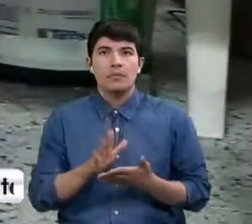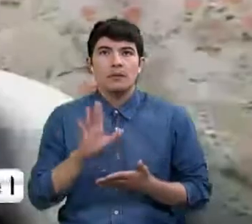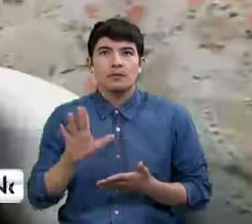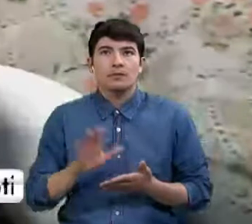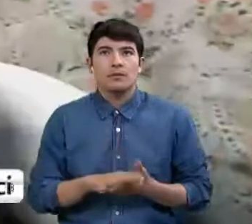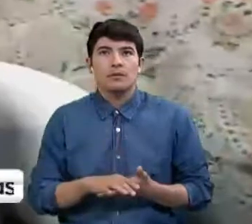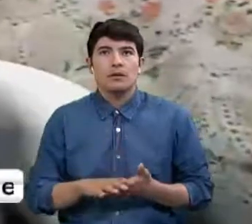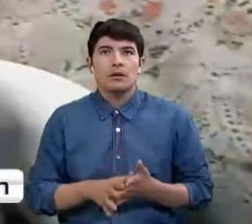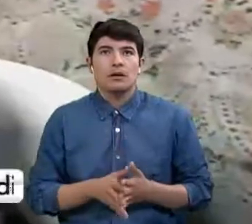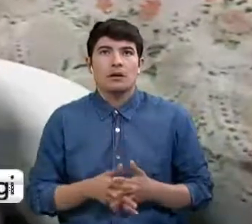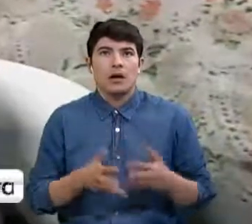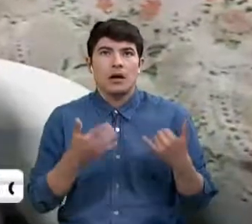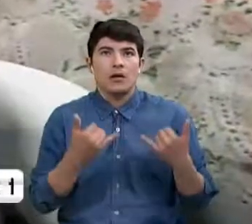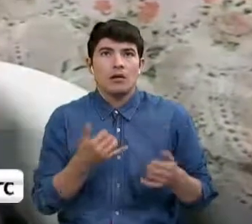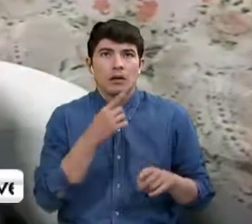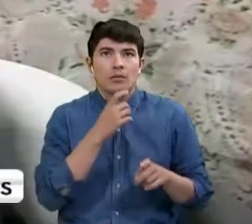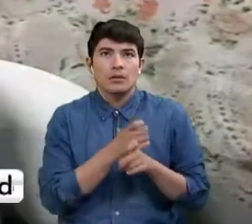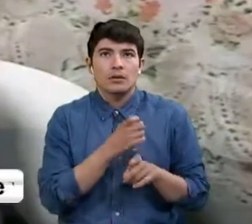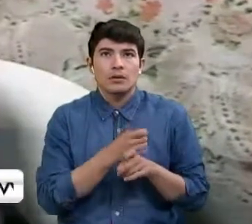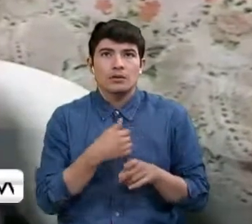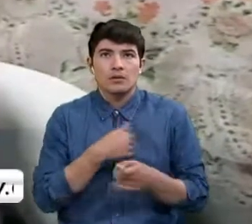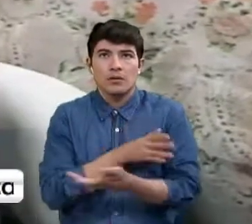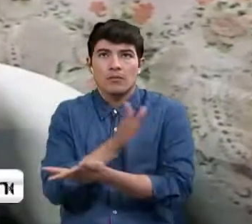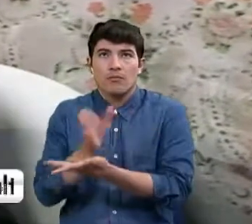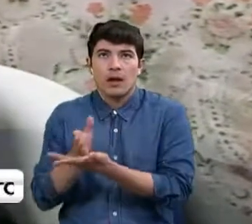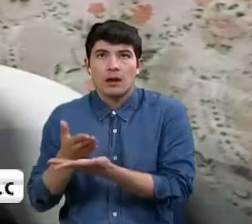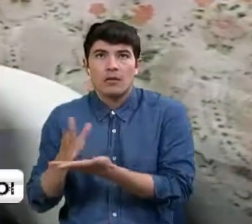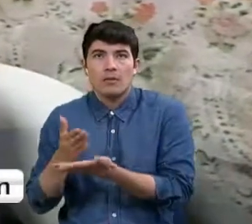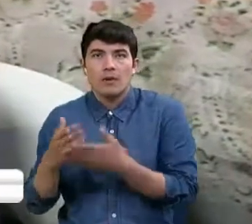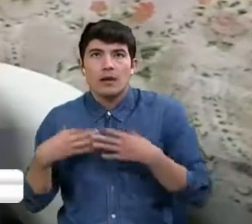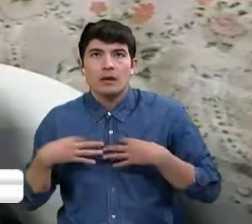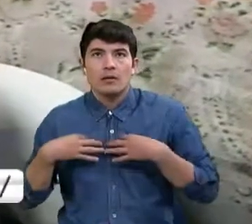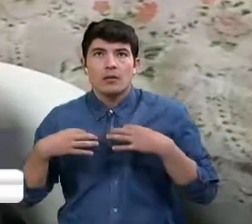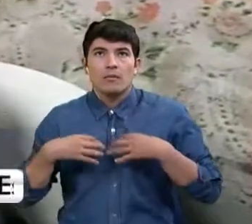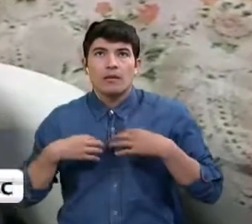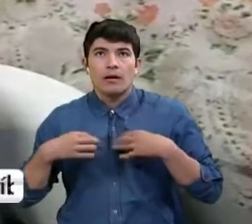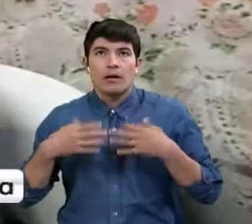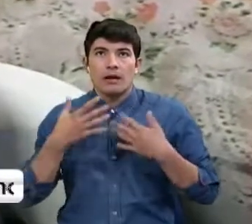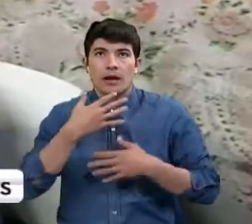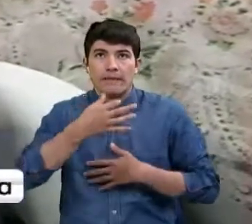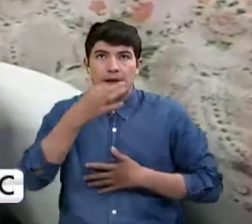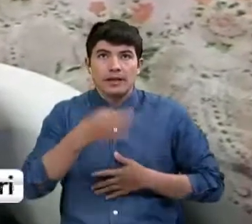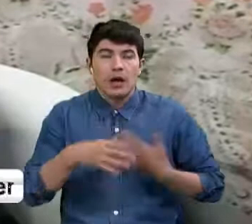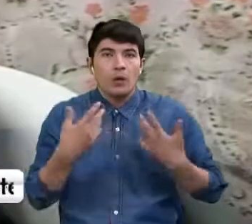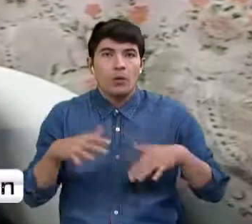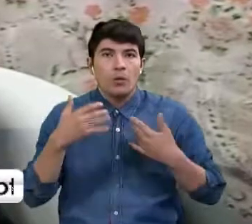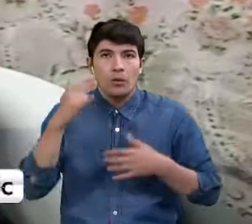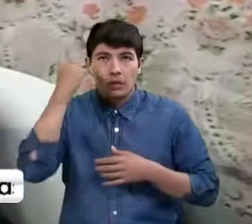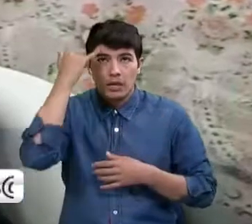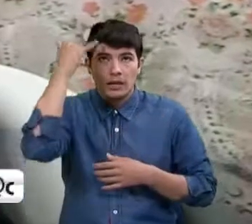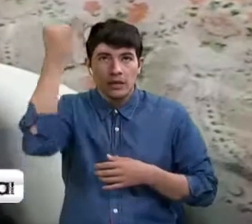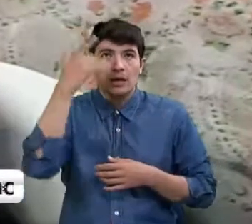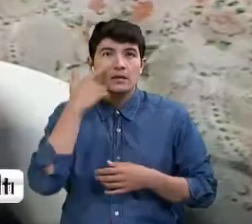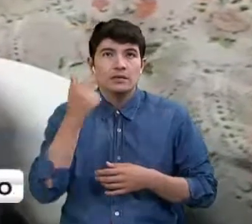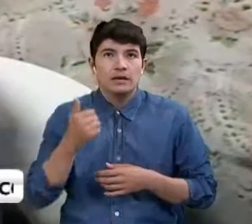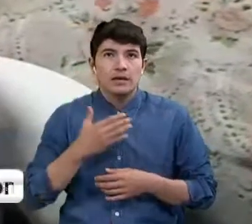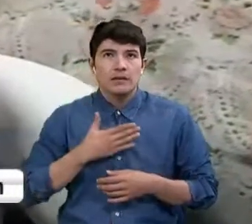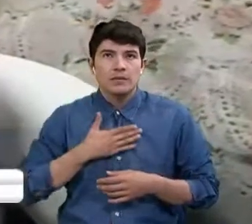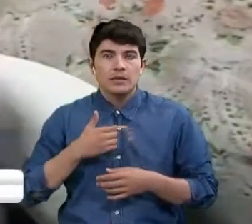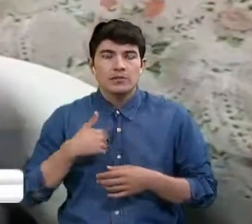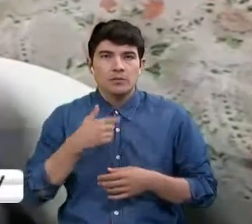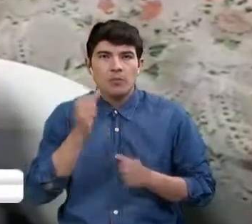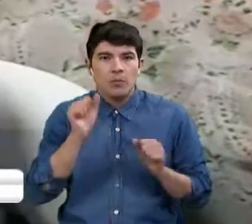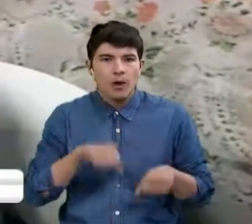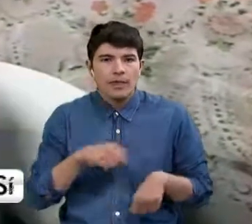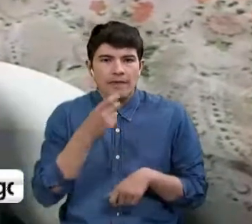muy complejo para mí tener que ir a comprar ropa. Entonces, en realidad, esto es una idea fabulosa para mí porque me facilitaría